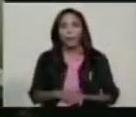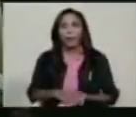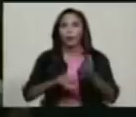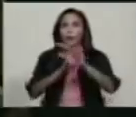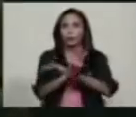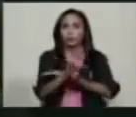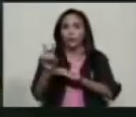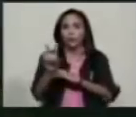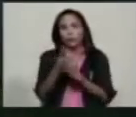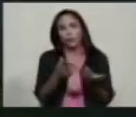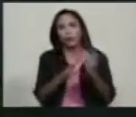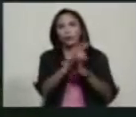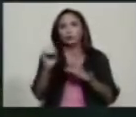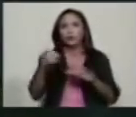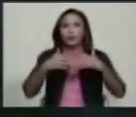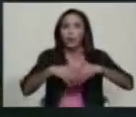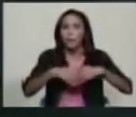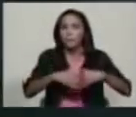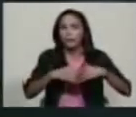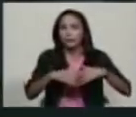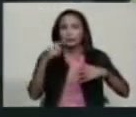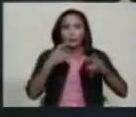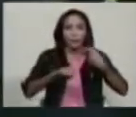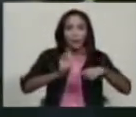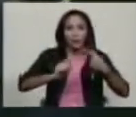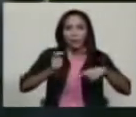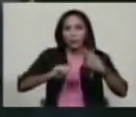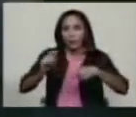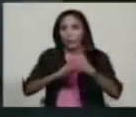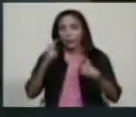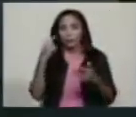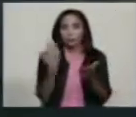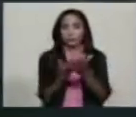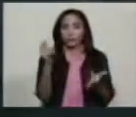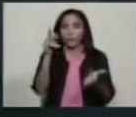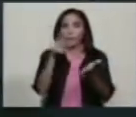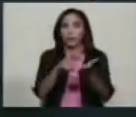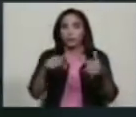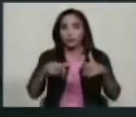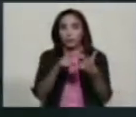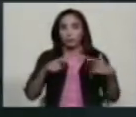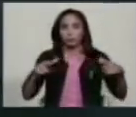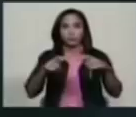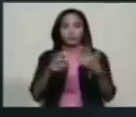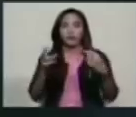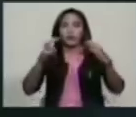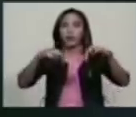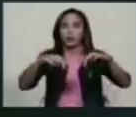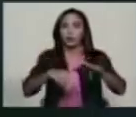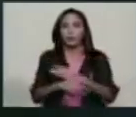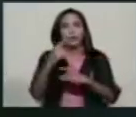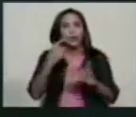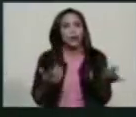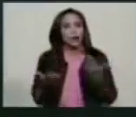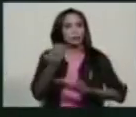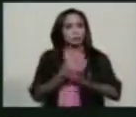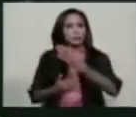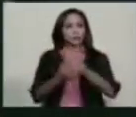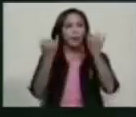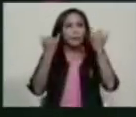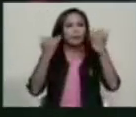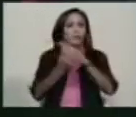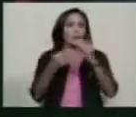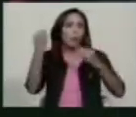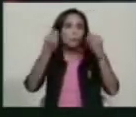200 empresas con capacidad exportadora, dicen presente, y aseguran que pueden contribuir con el aparato